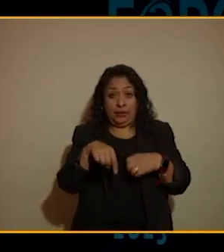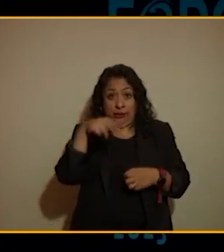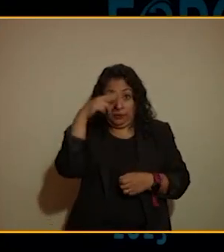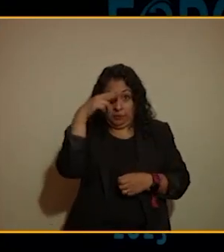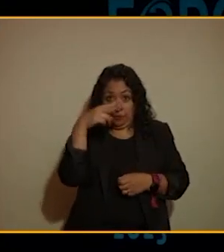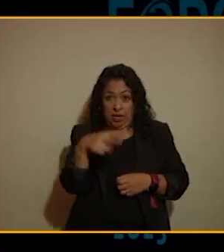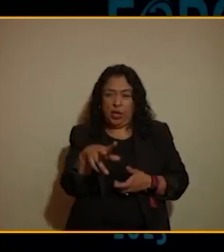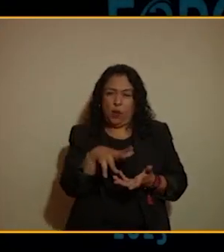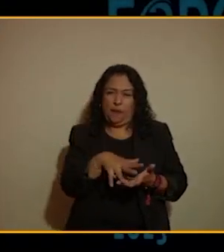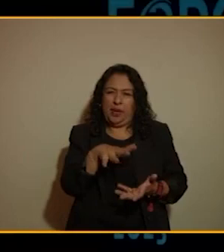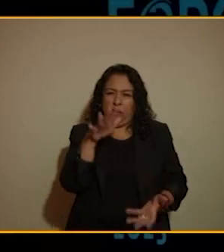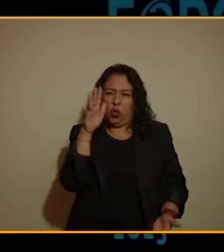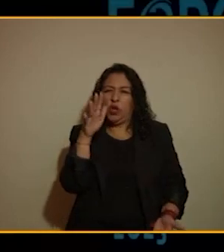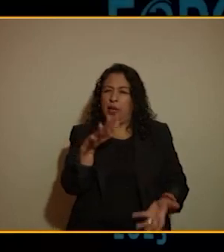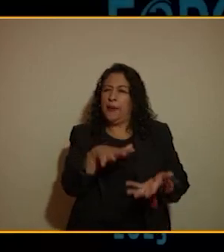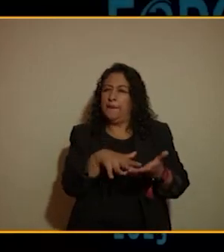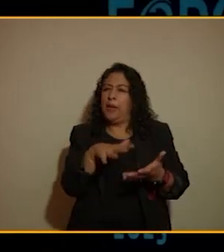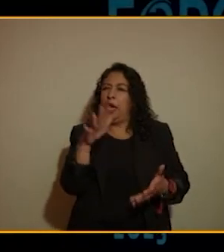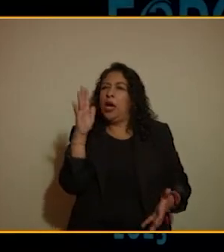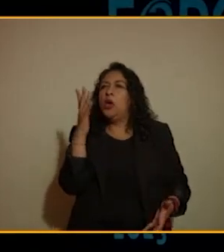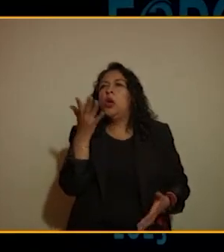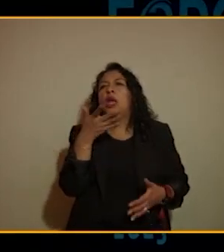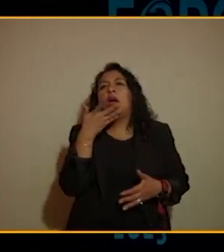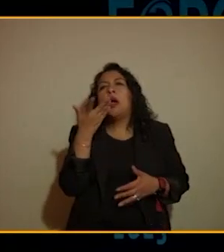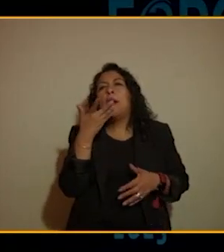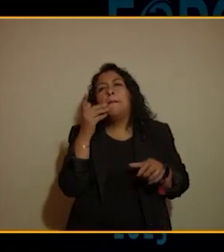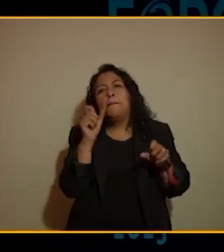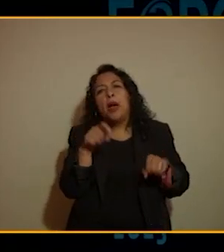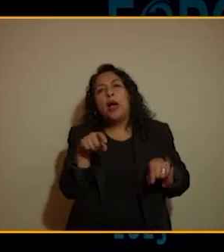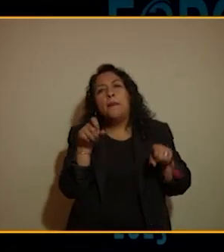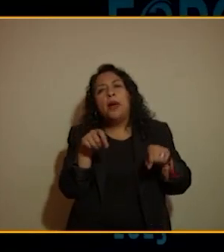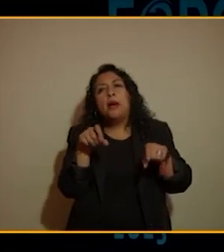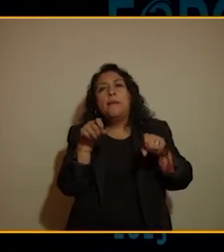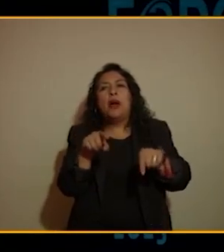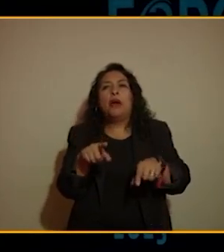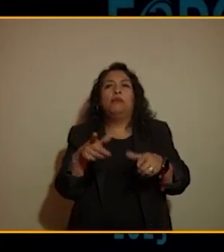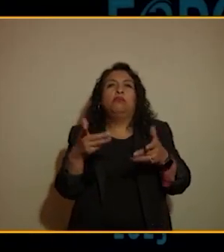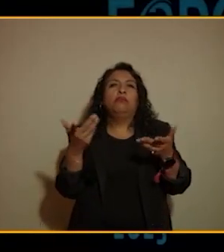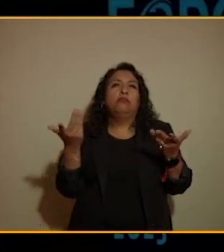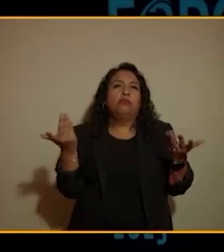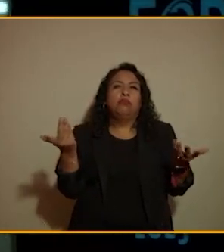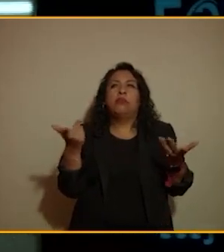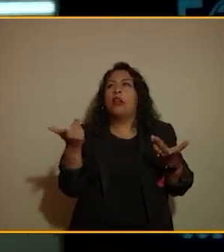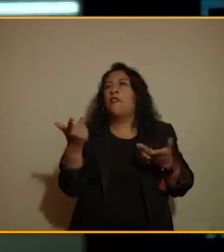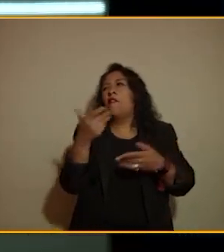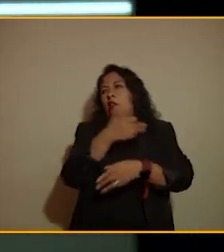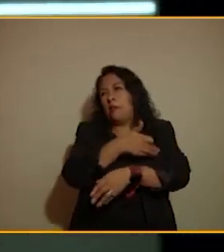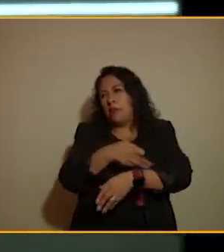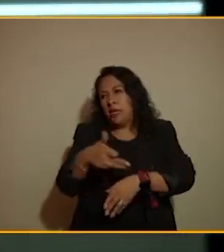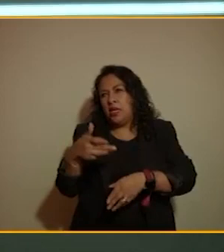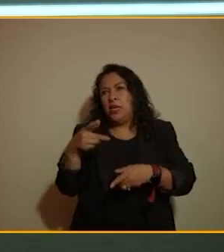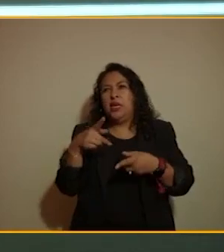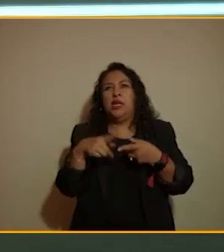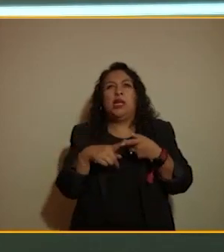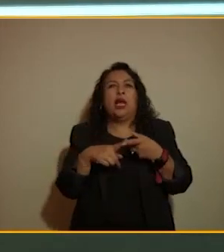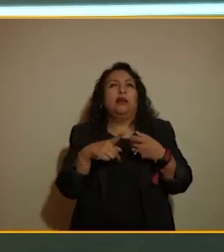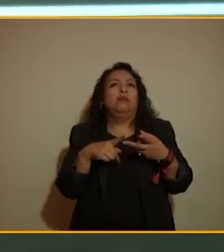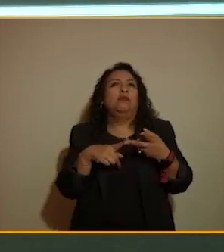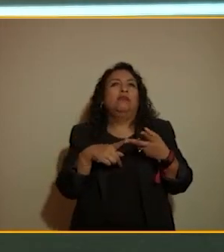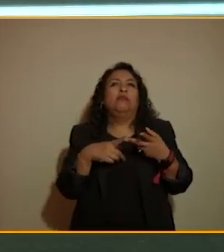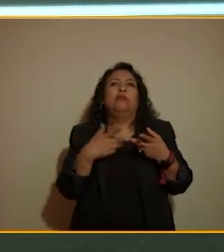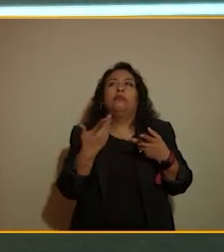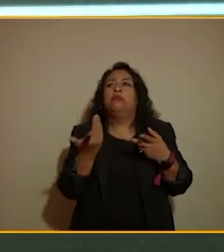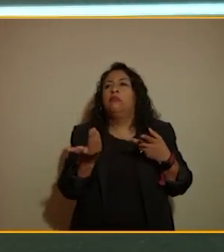México, la mayoría, la gran mayoría son tradicionales, es decir, que son familiares, que